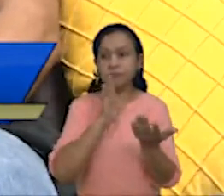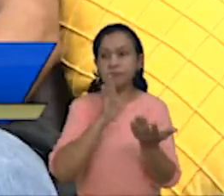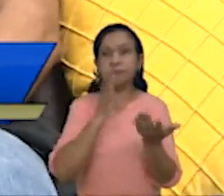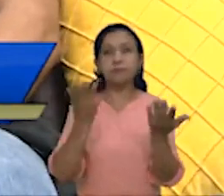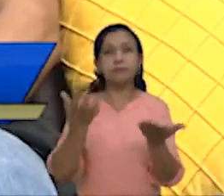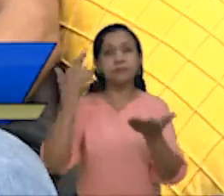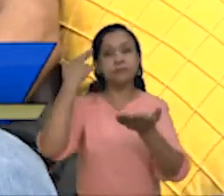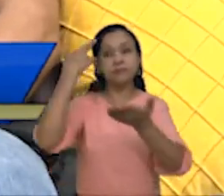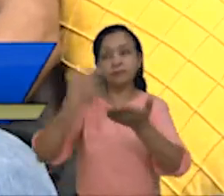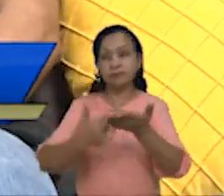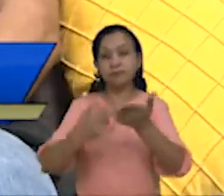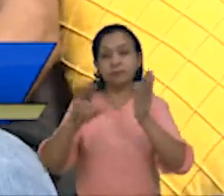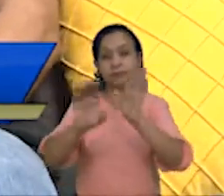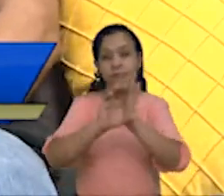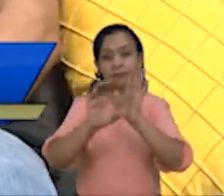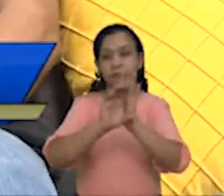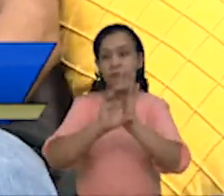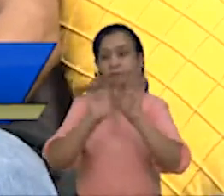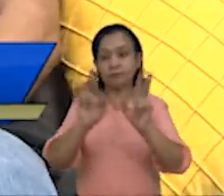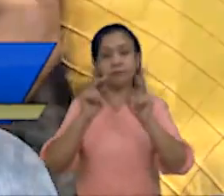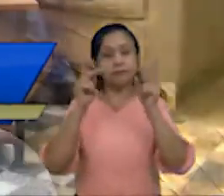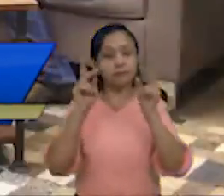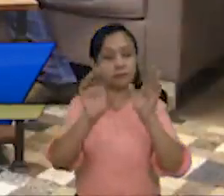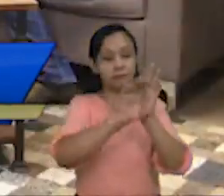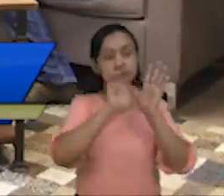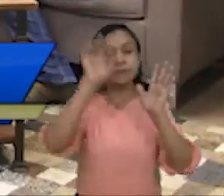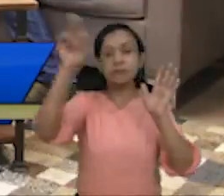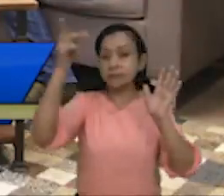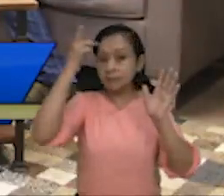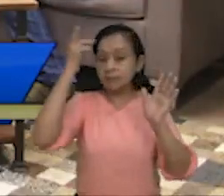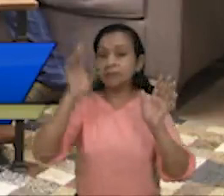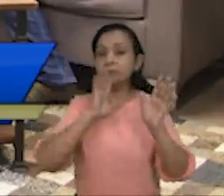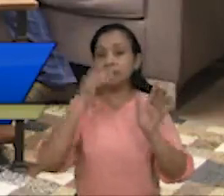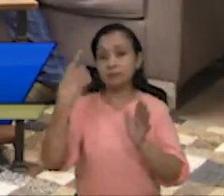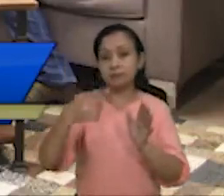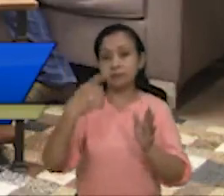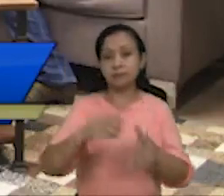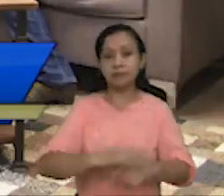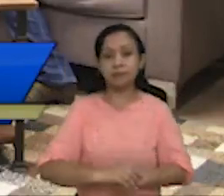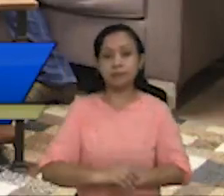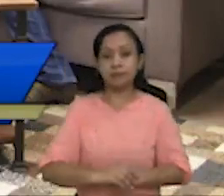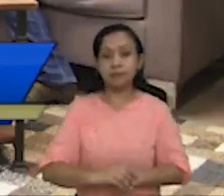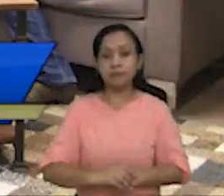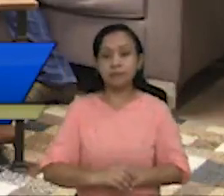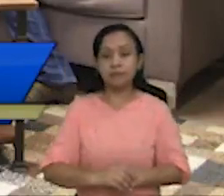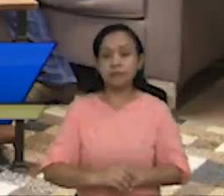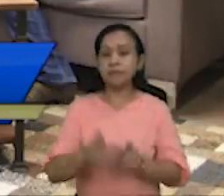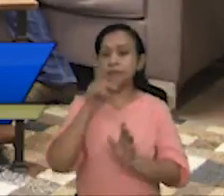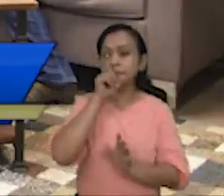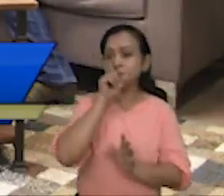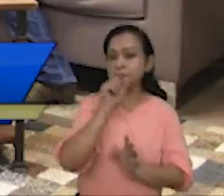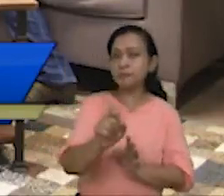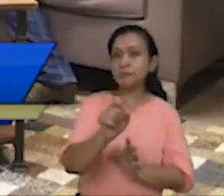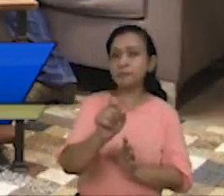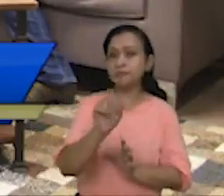bien recordamos, en nuestra Constitución habla también de que hasta dónde llegan tus derechos. Así es. Entonces, y me gustaría